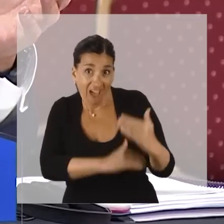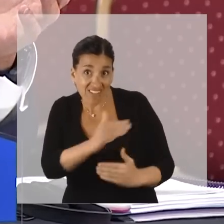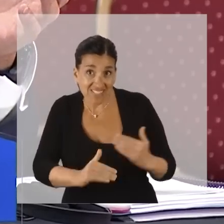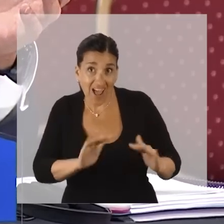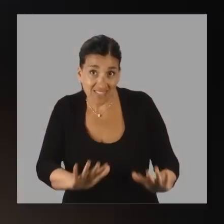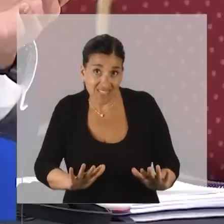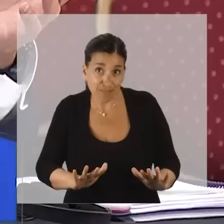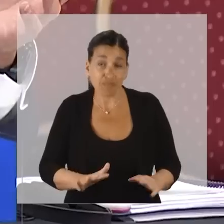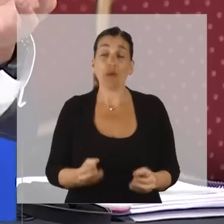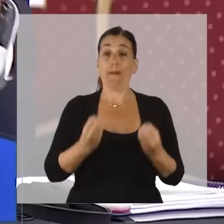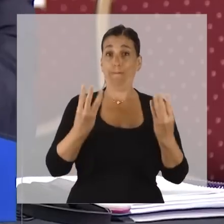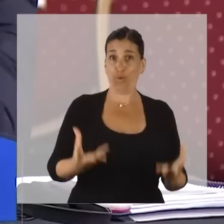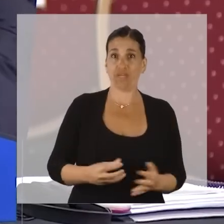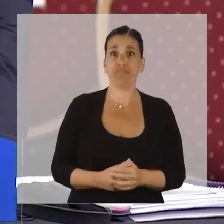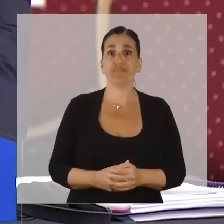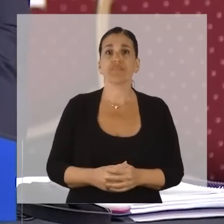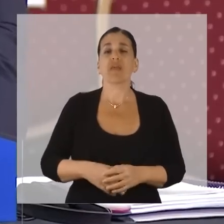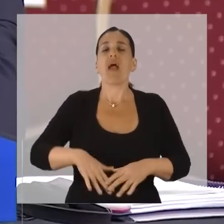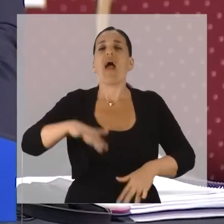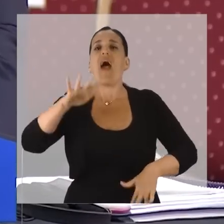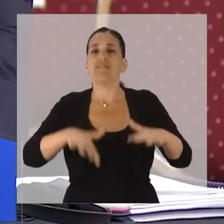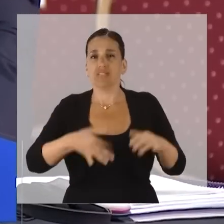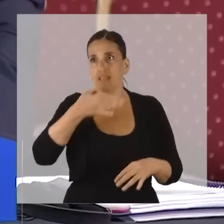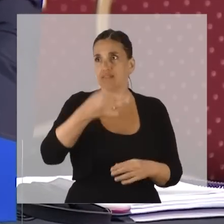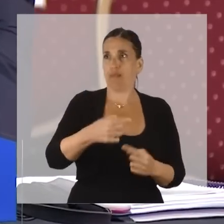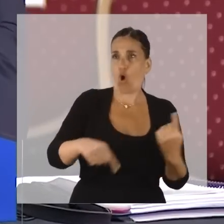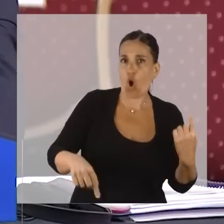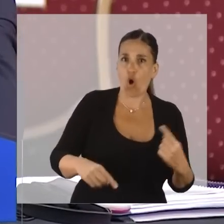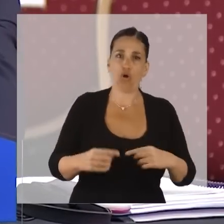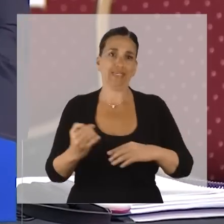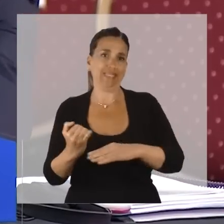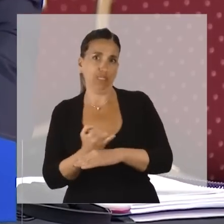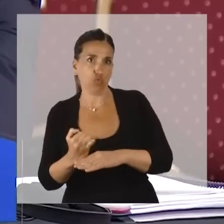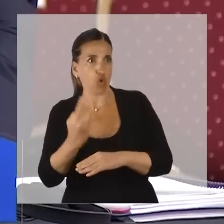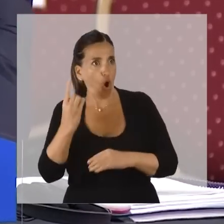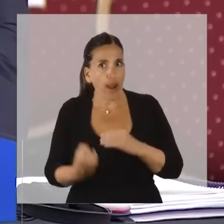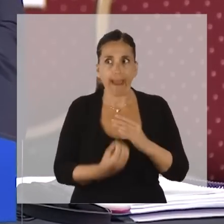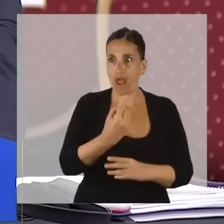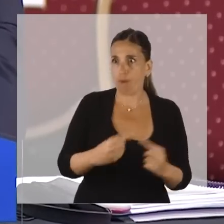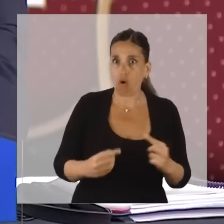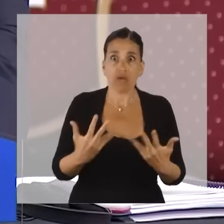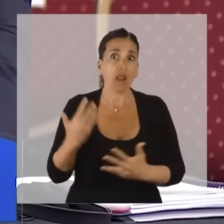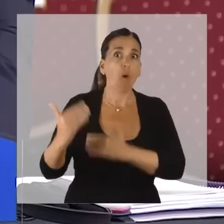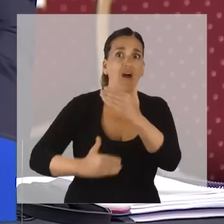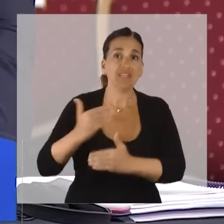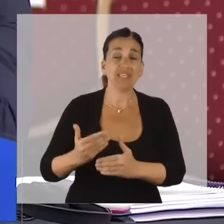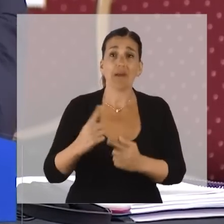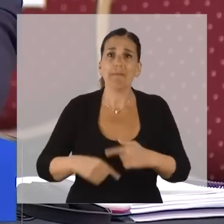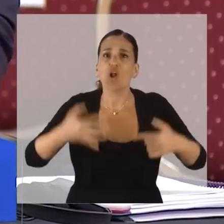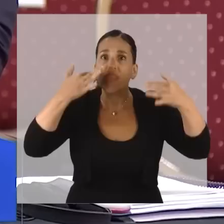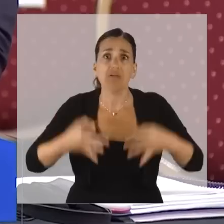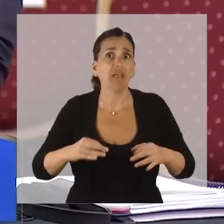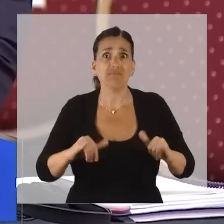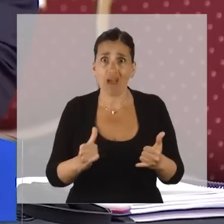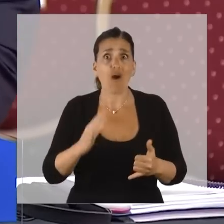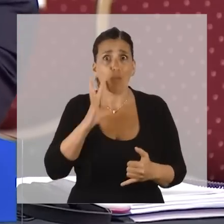sentido porque a veces generamos organismos generamos institucionalidad queremos avanzar cuando